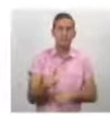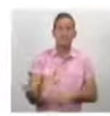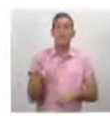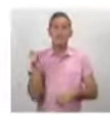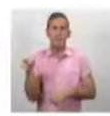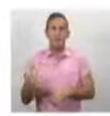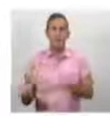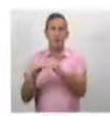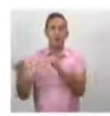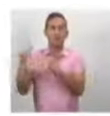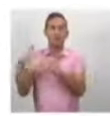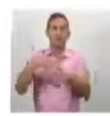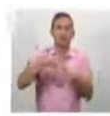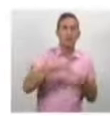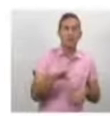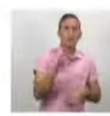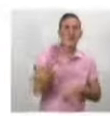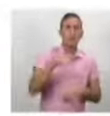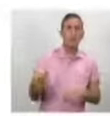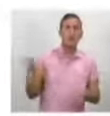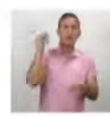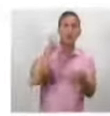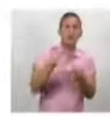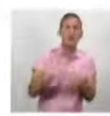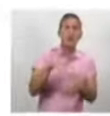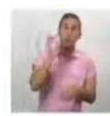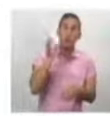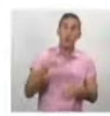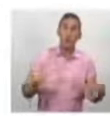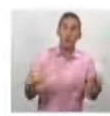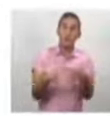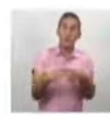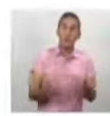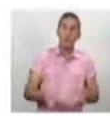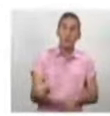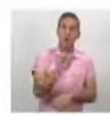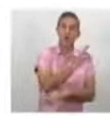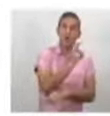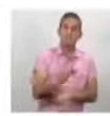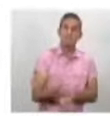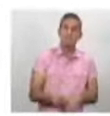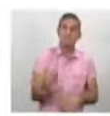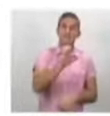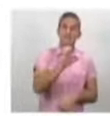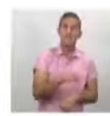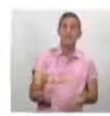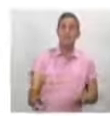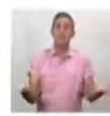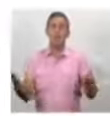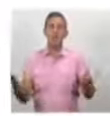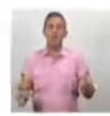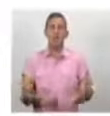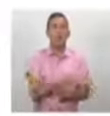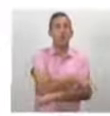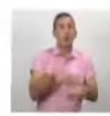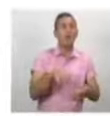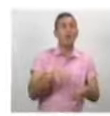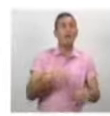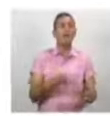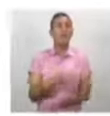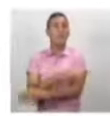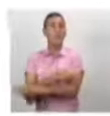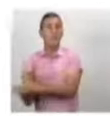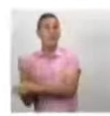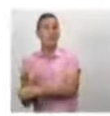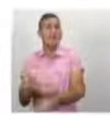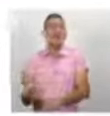la otra. Estamos hablando que dentro de un mismo grupo de las células eucariotas vas a comparar la vegetal y la animal. Vas a establecer